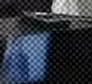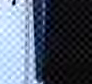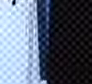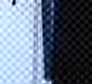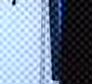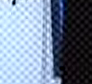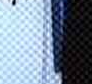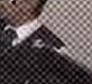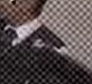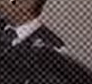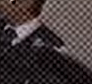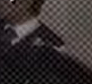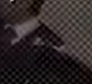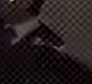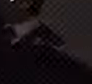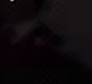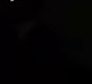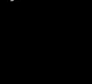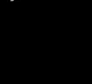Recuerda,